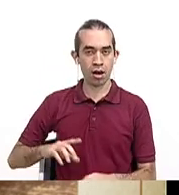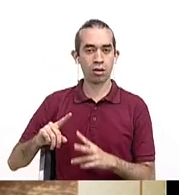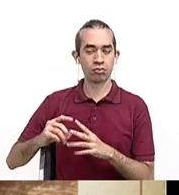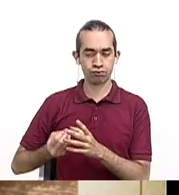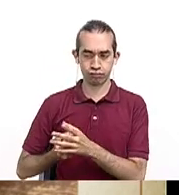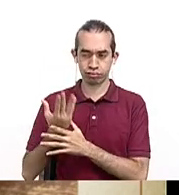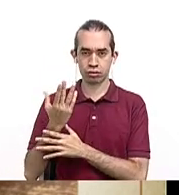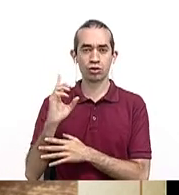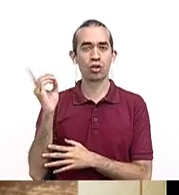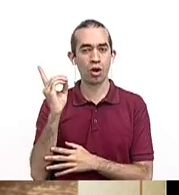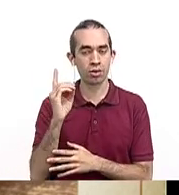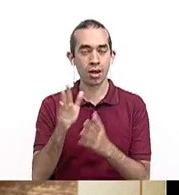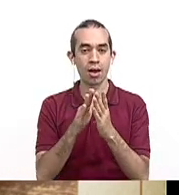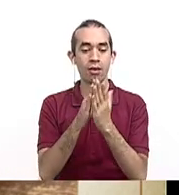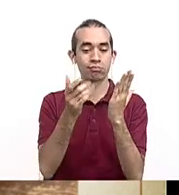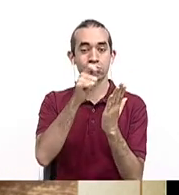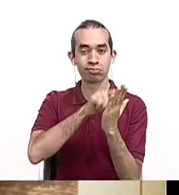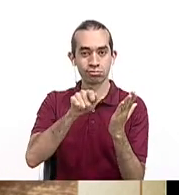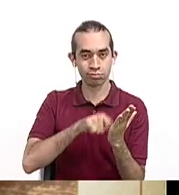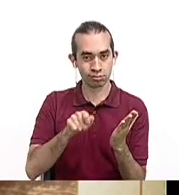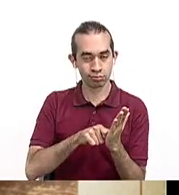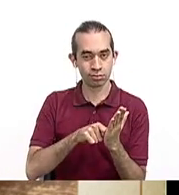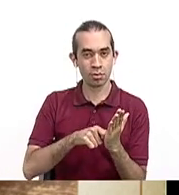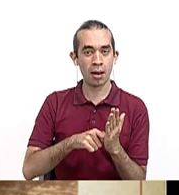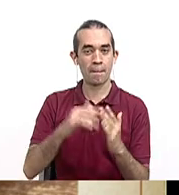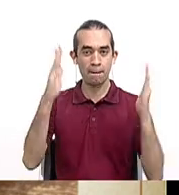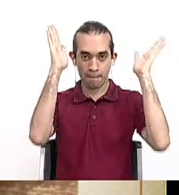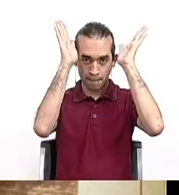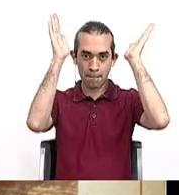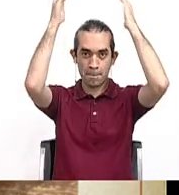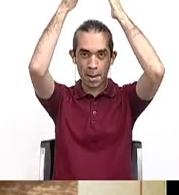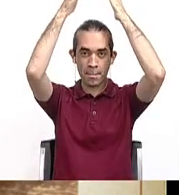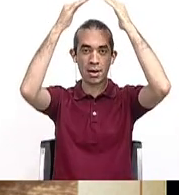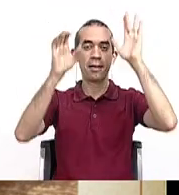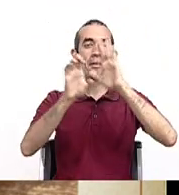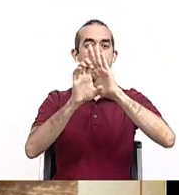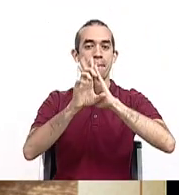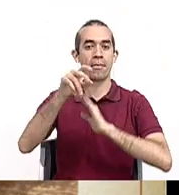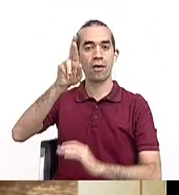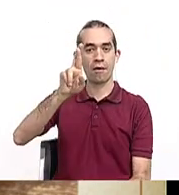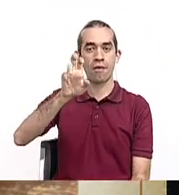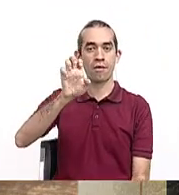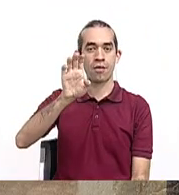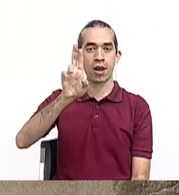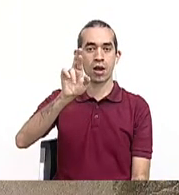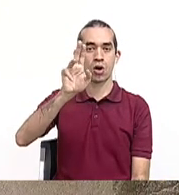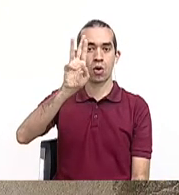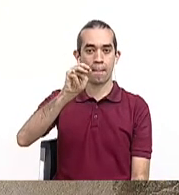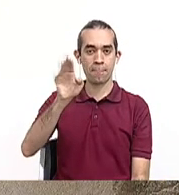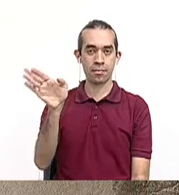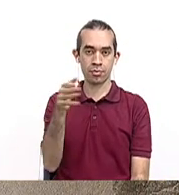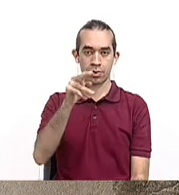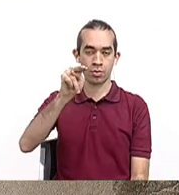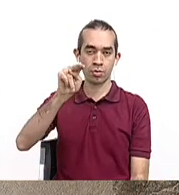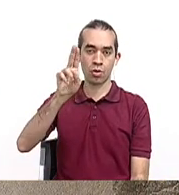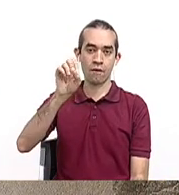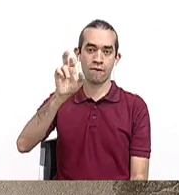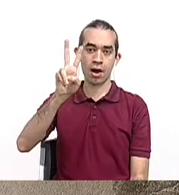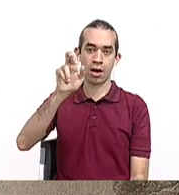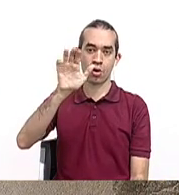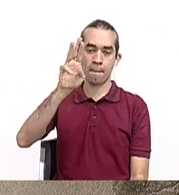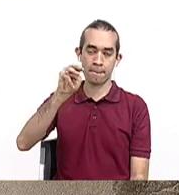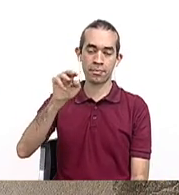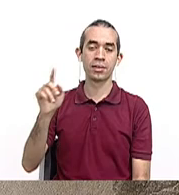aquellas en cíclicas como la red un no varón de 1891 y eso es algo muy importante